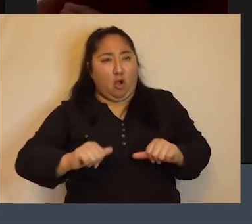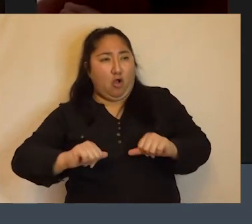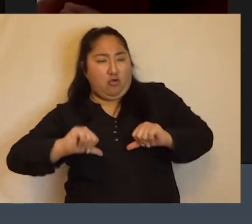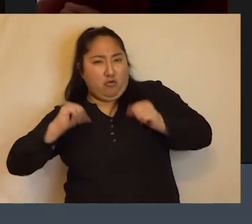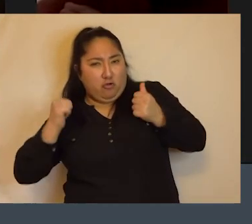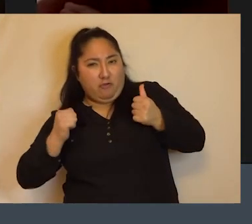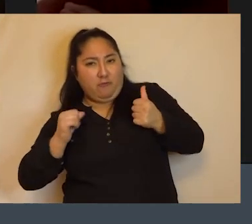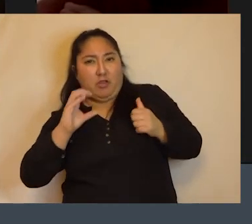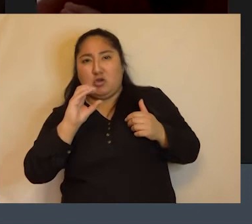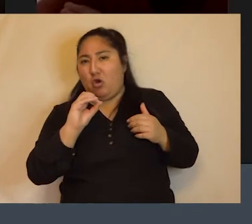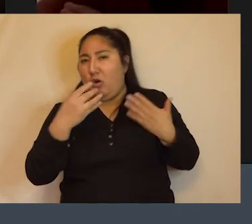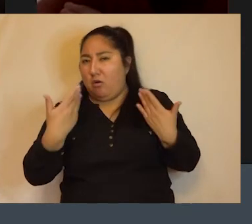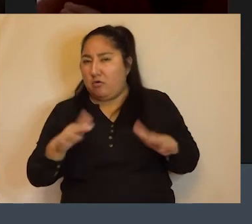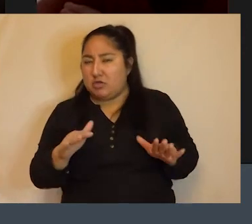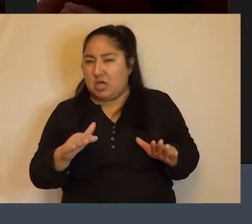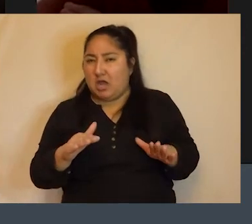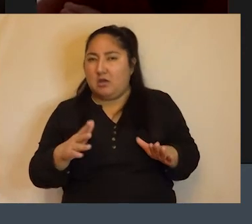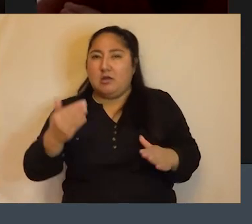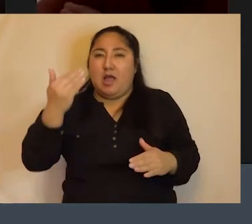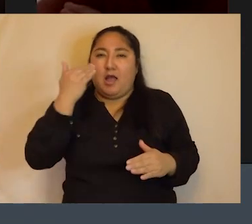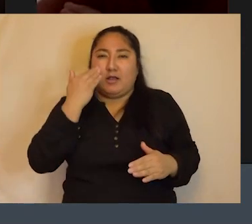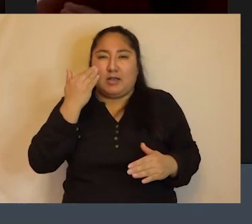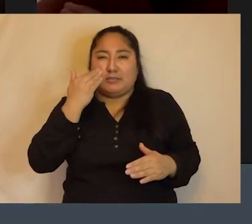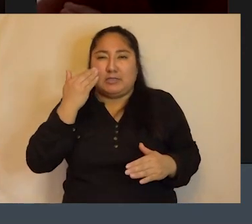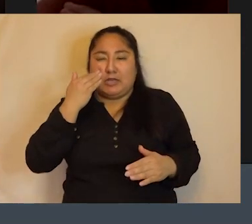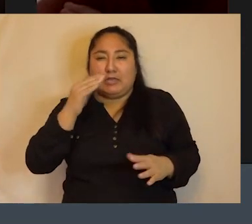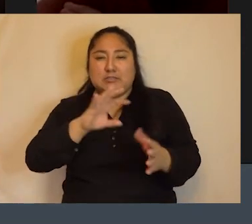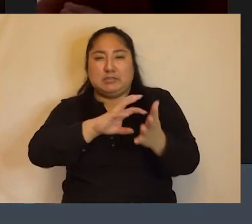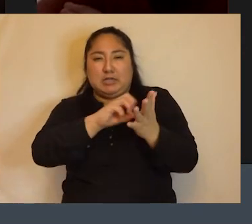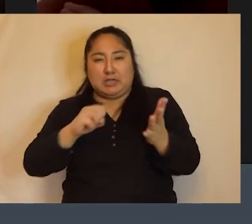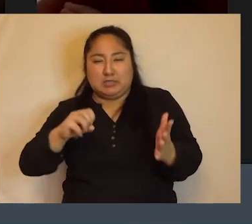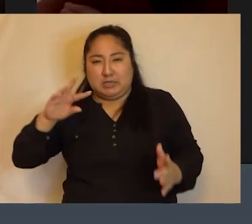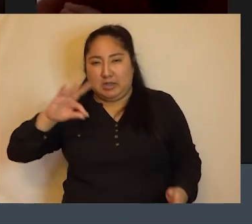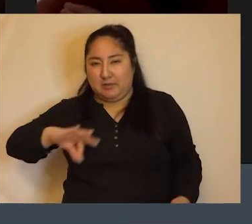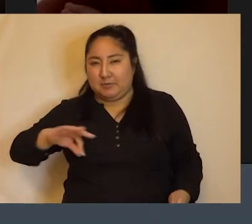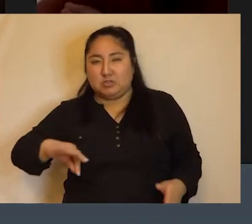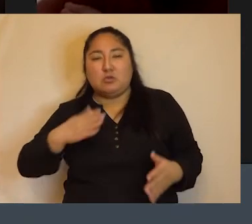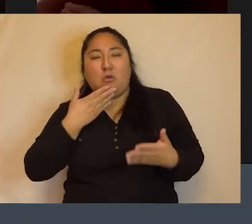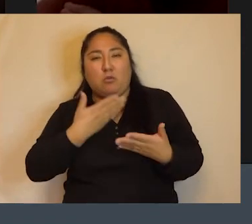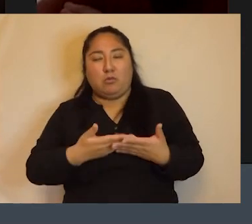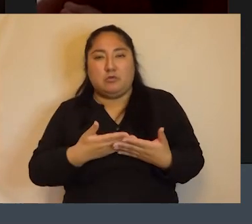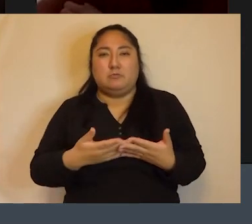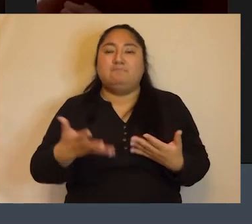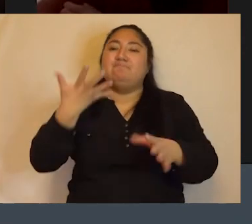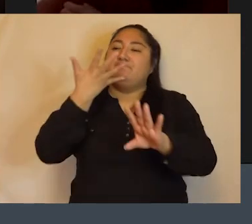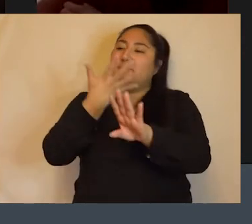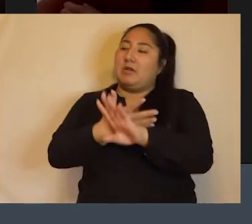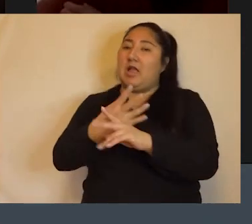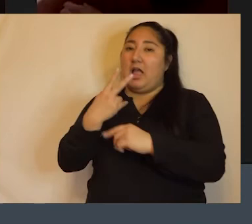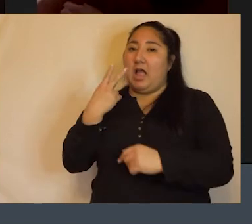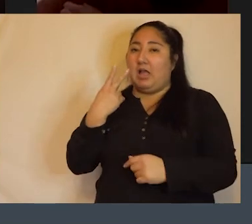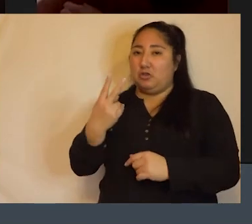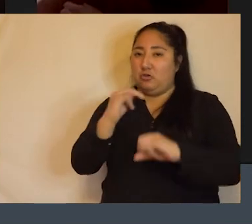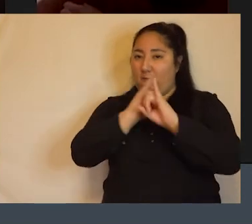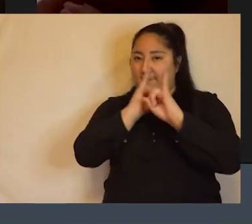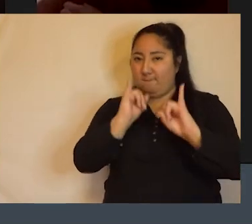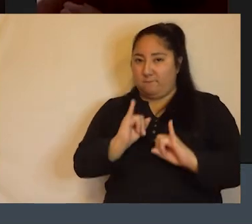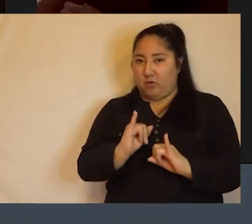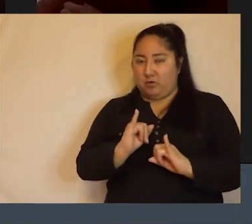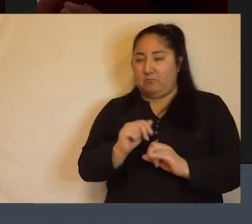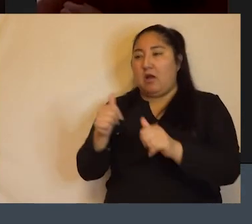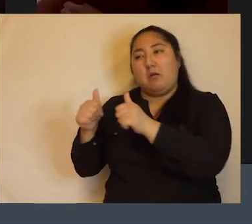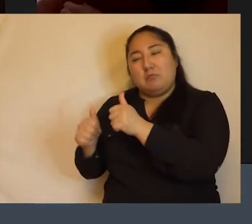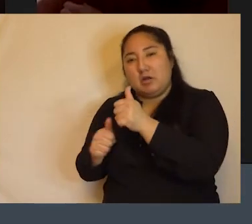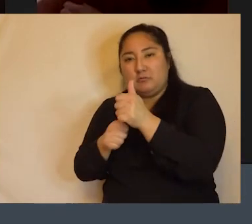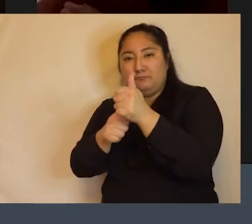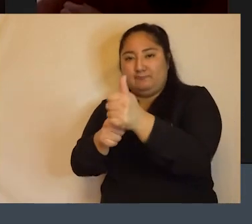cuando somos más jóvenes o cuando ya nos estamos acercando al retiro de nuestras pensiones? Existen 2 etapas para la